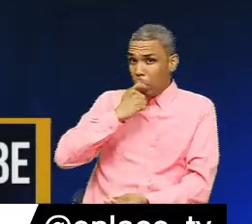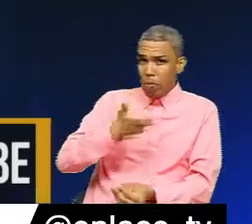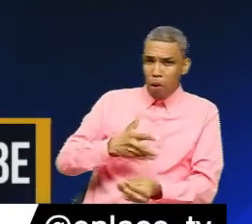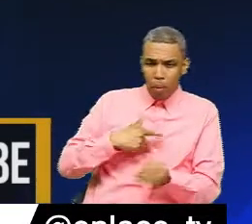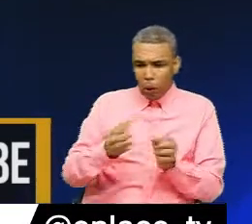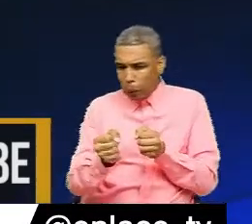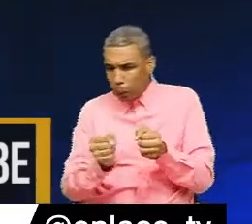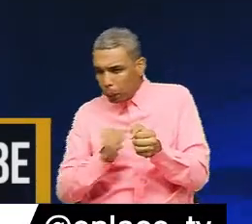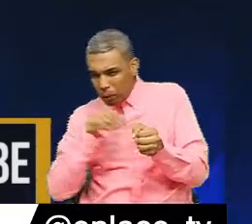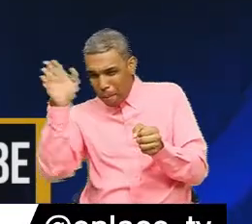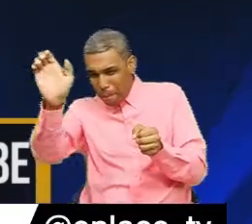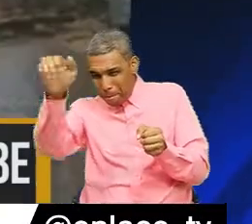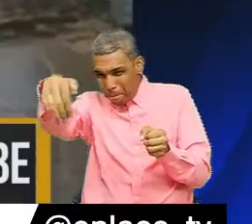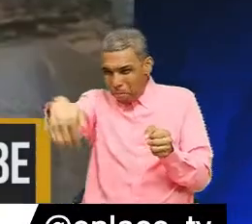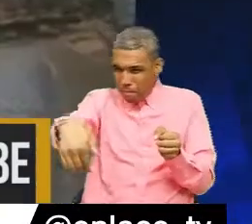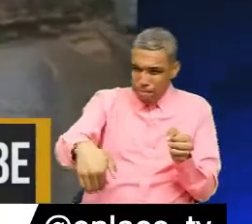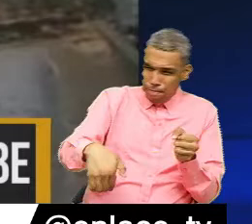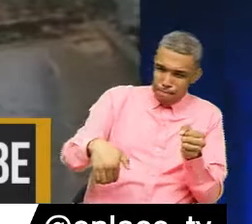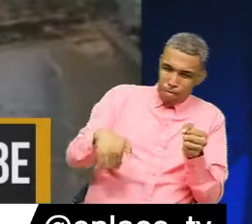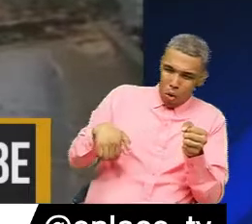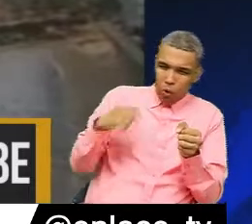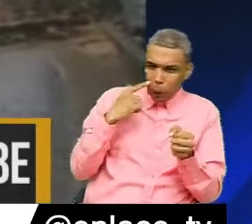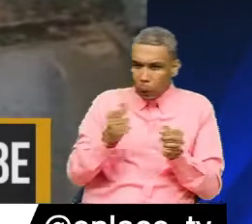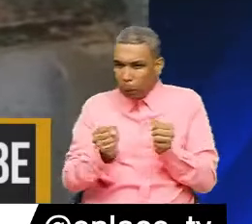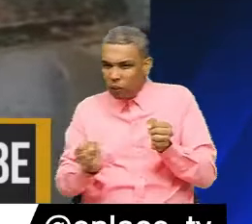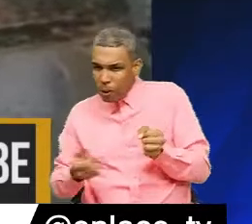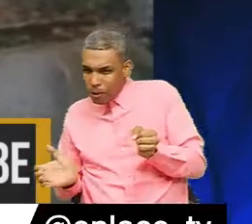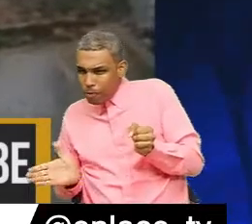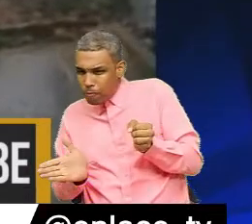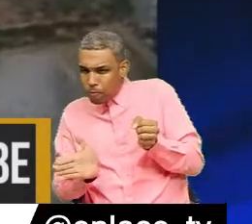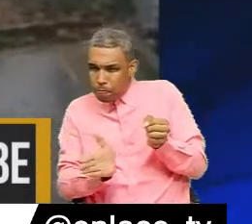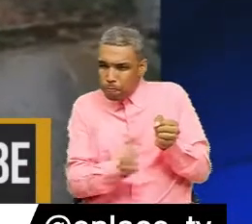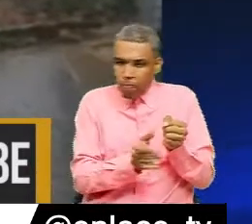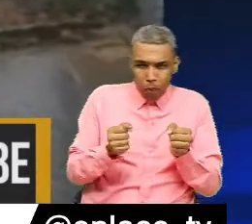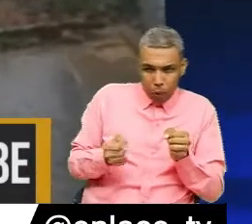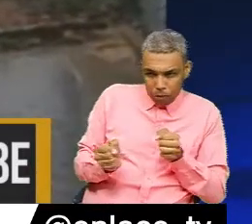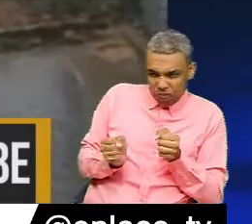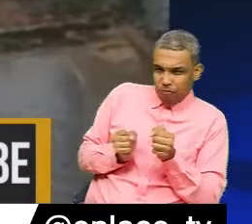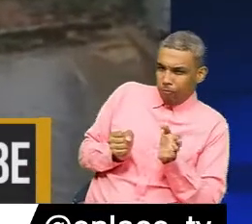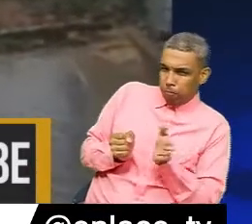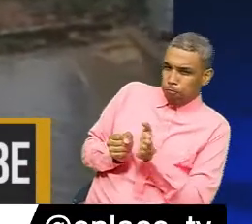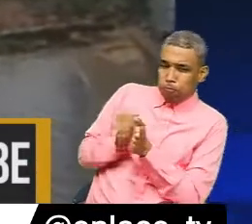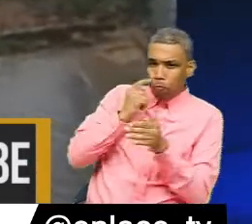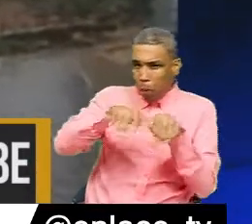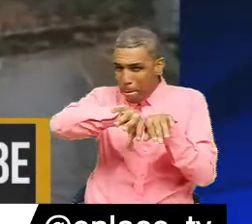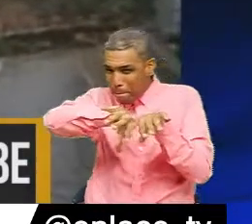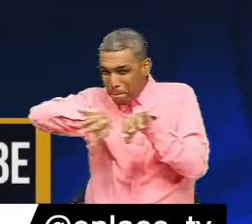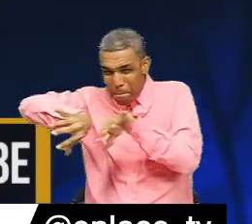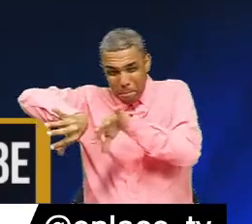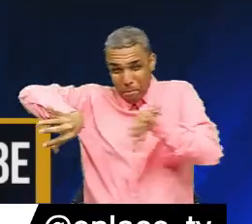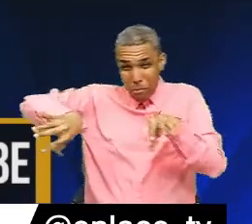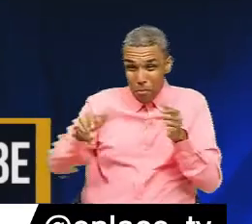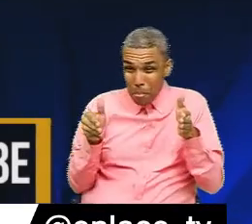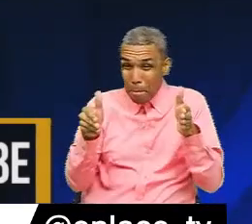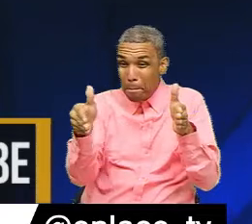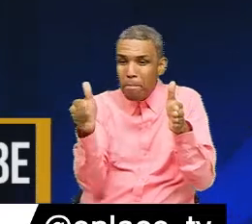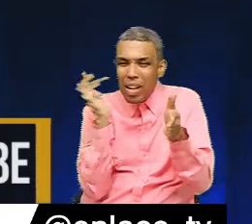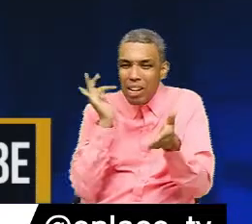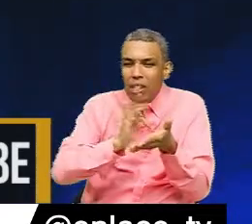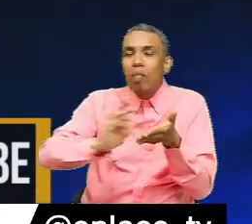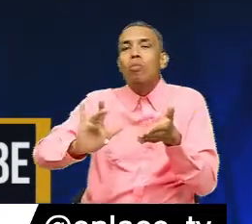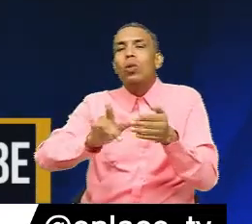menos 24 horas. Sin embargo, el tiempo de apertura total de la vía es aún incierto, pues se deben tomar medidas para que el paso sea